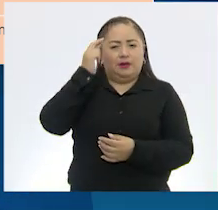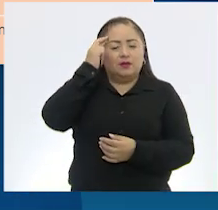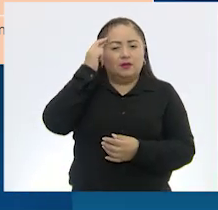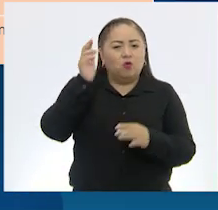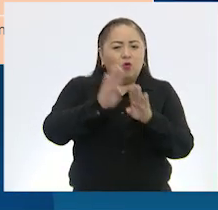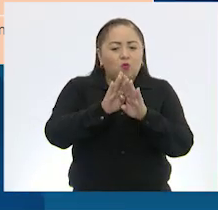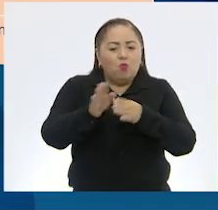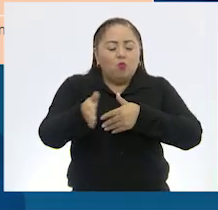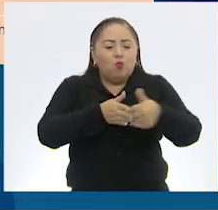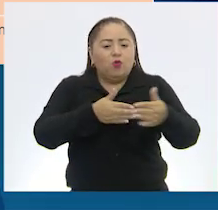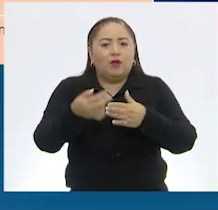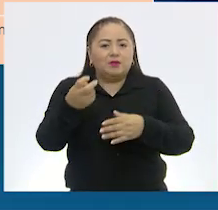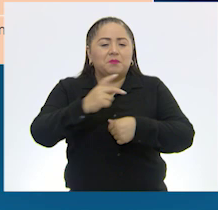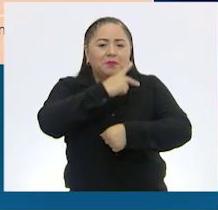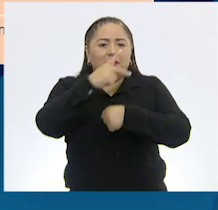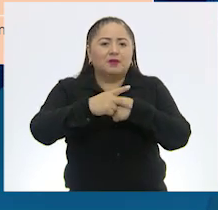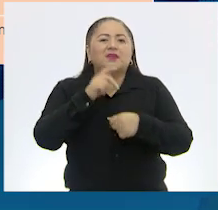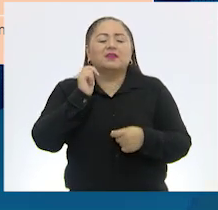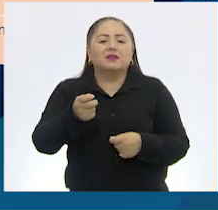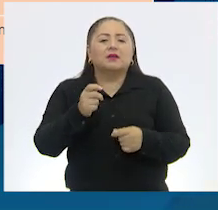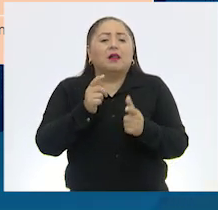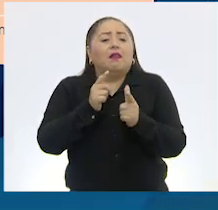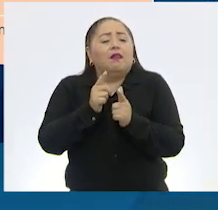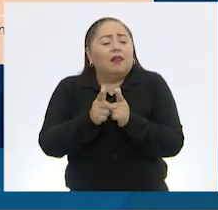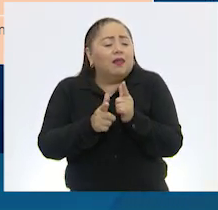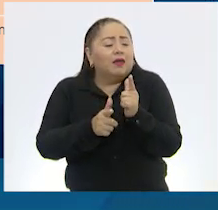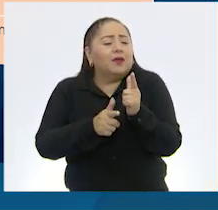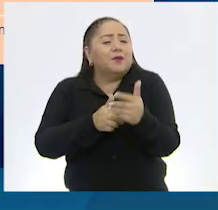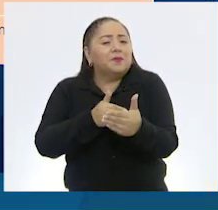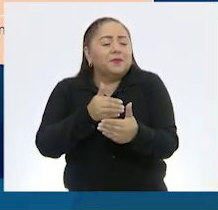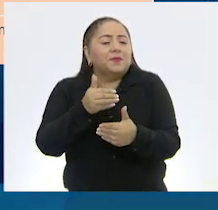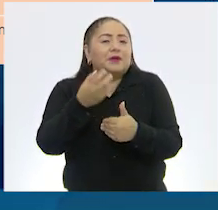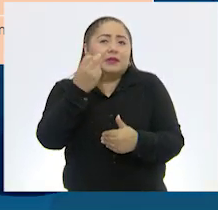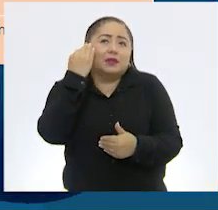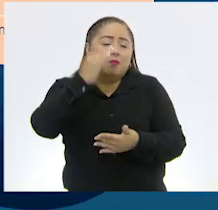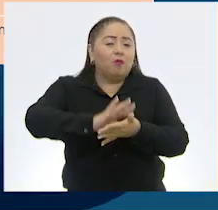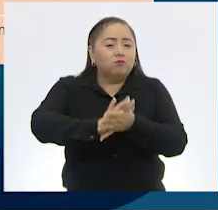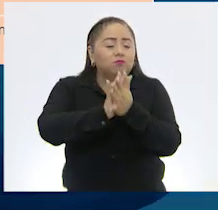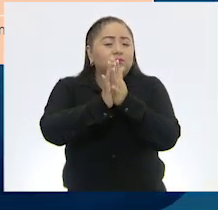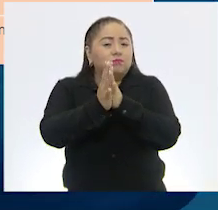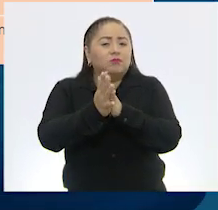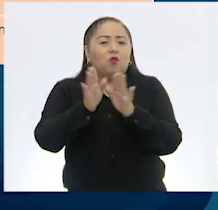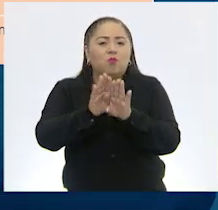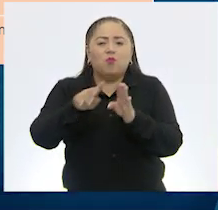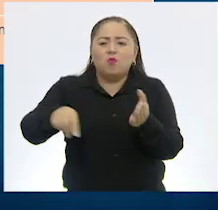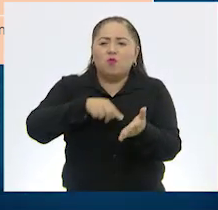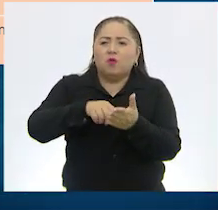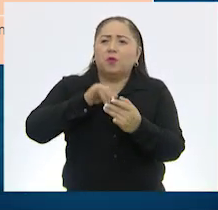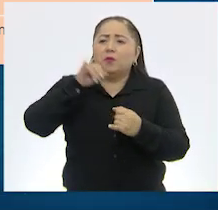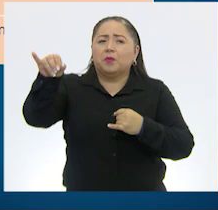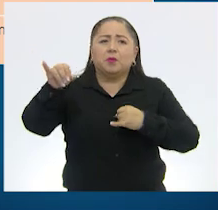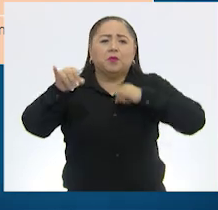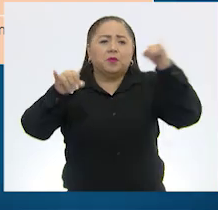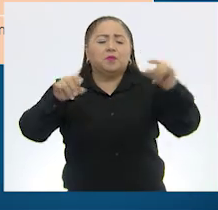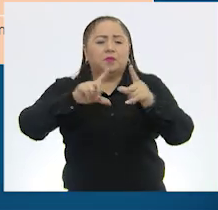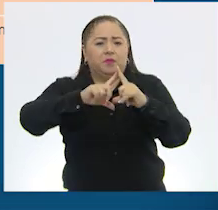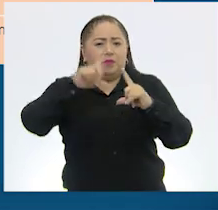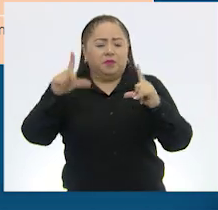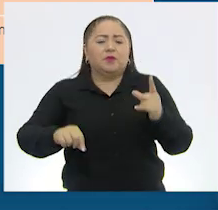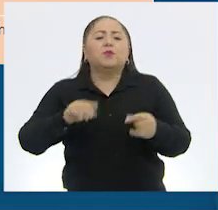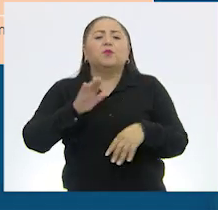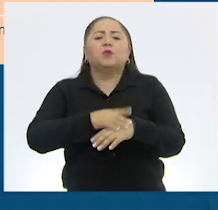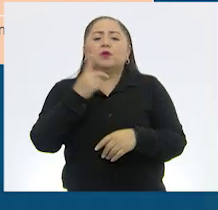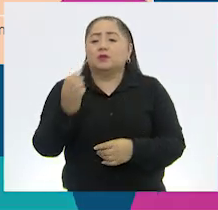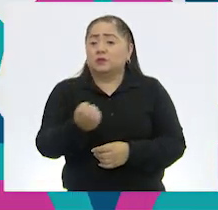proceso de modernización del país fue lento y durante mucho tiempo siguieron existiendo zonas muy aisladas de la República a las que